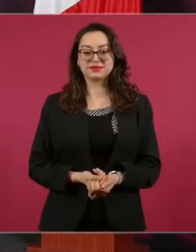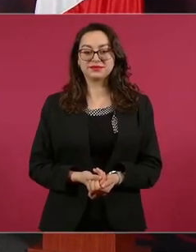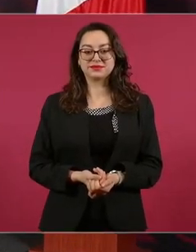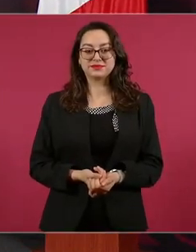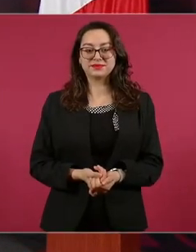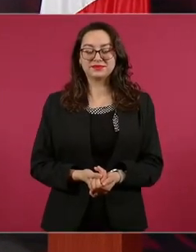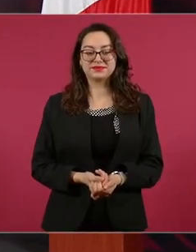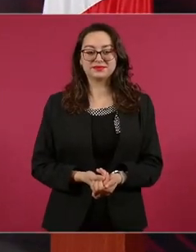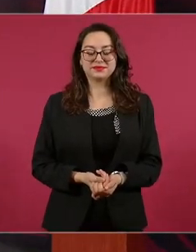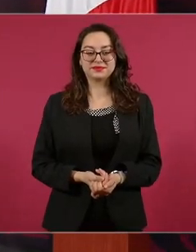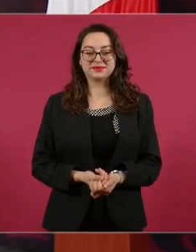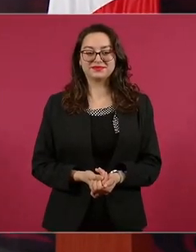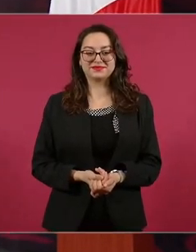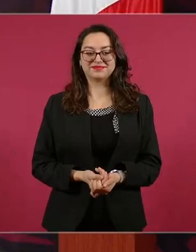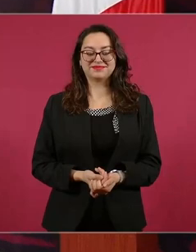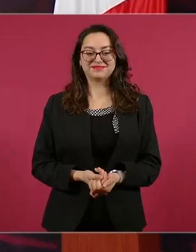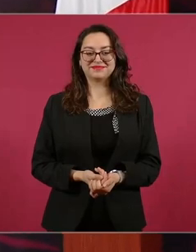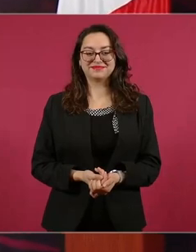sentido opuesto.